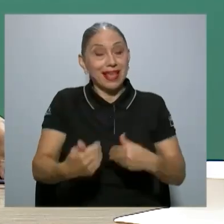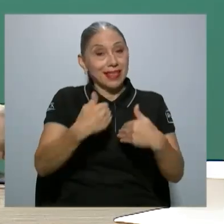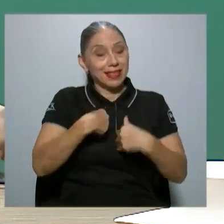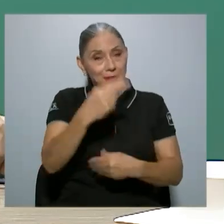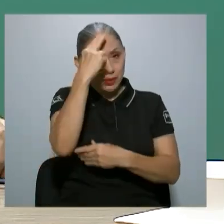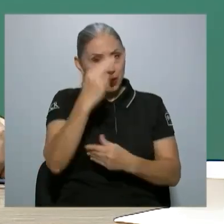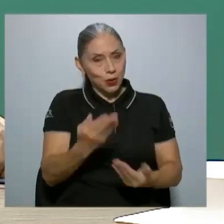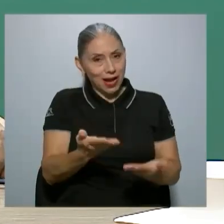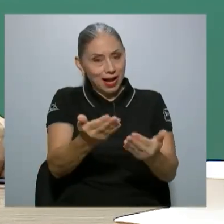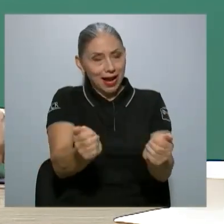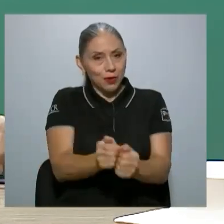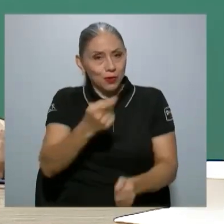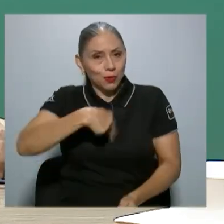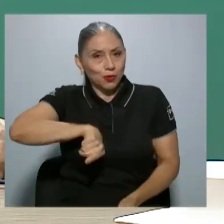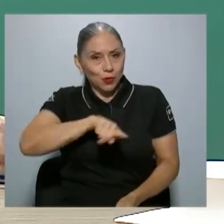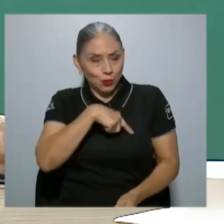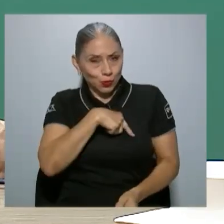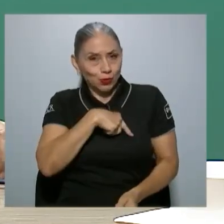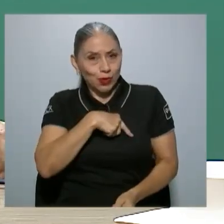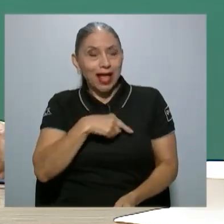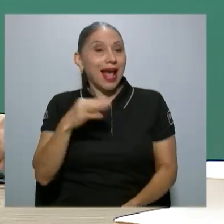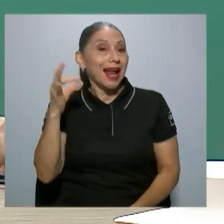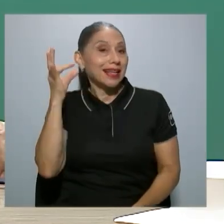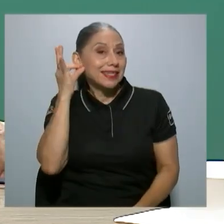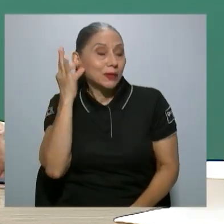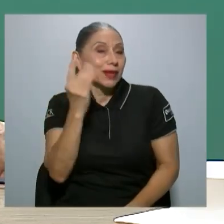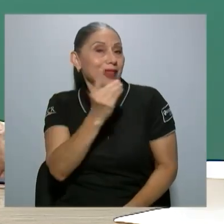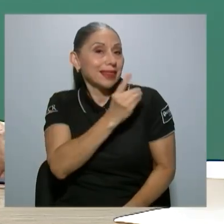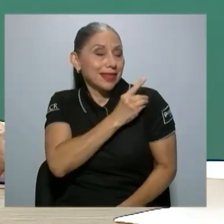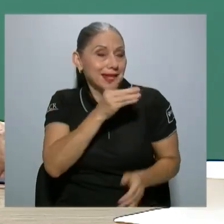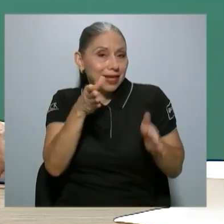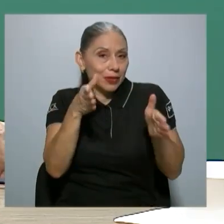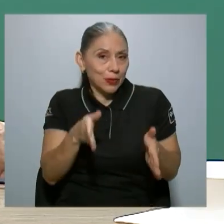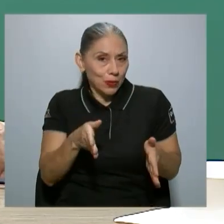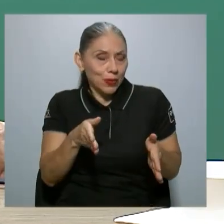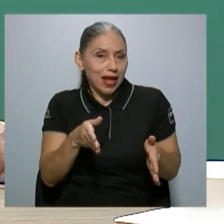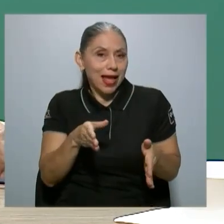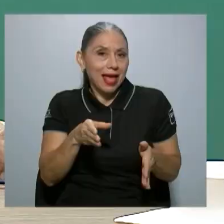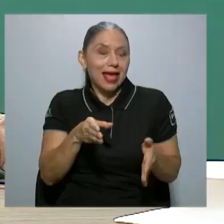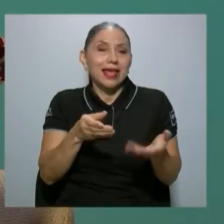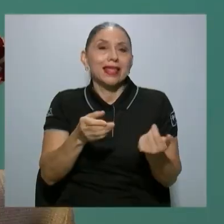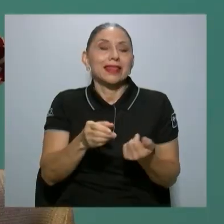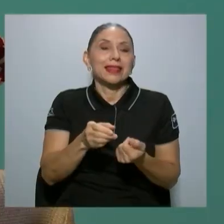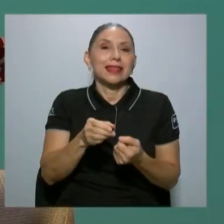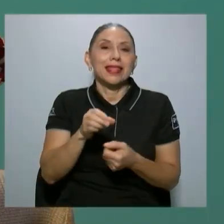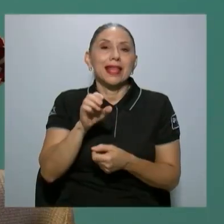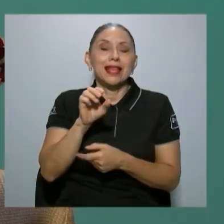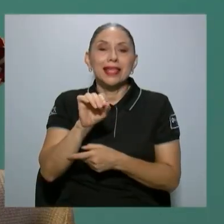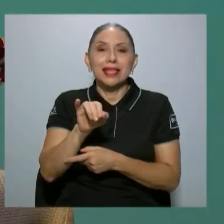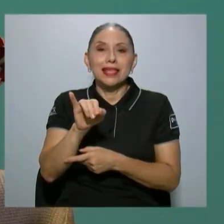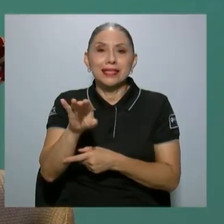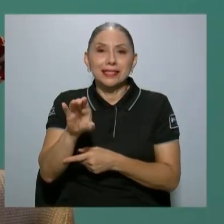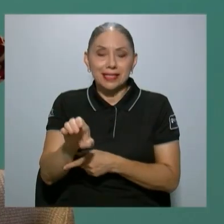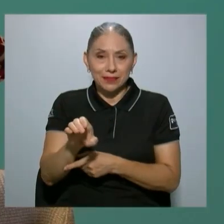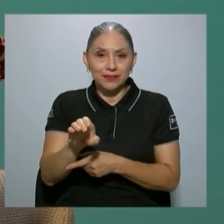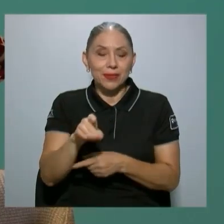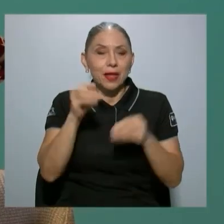de tener hoy con nosotros a la señora directora del IICE, a la